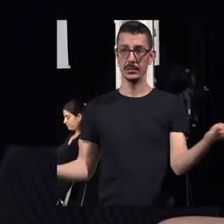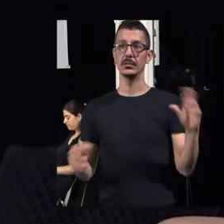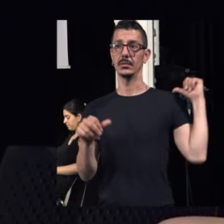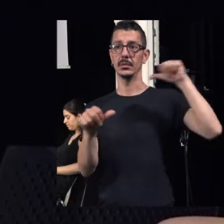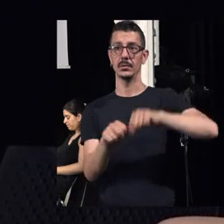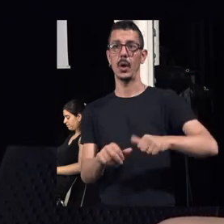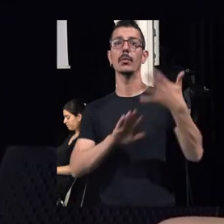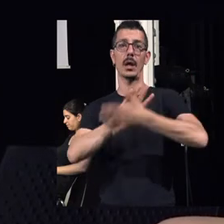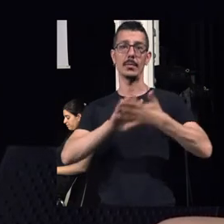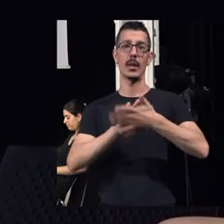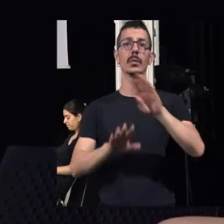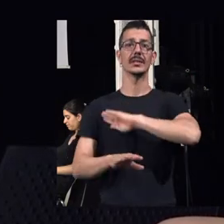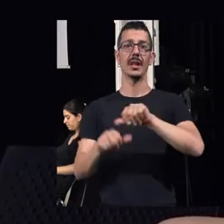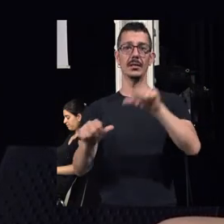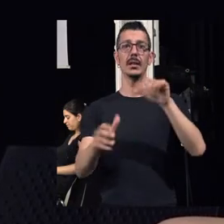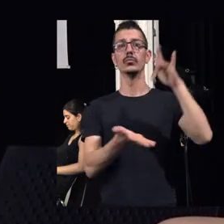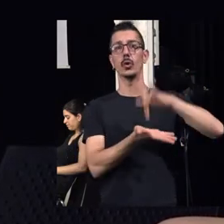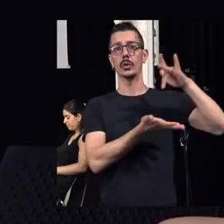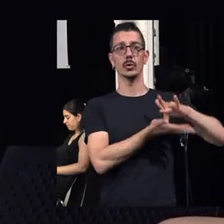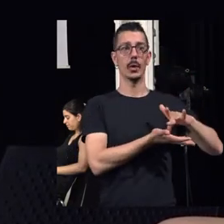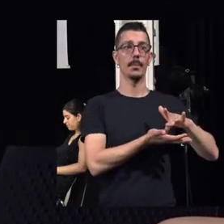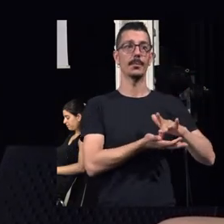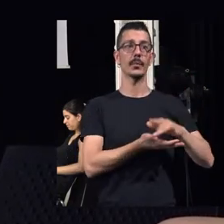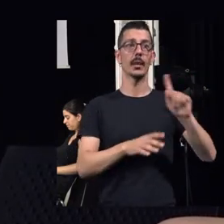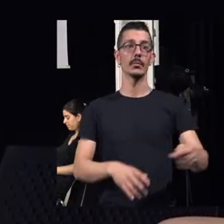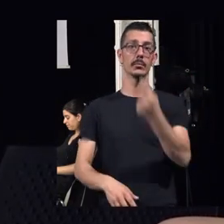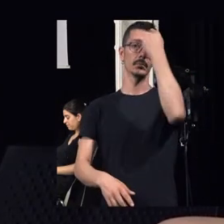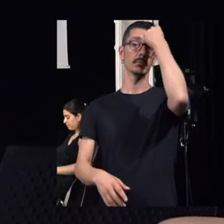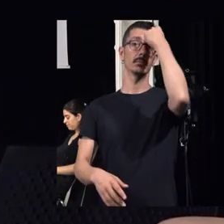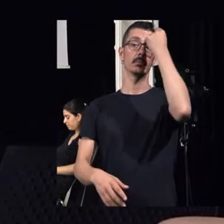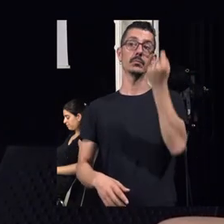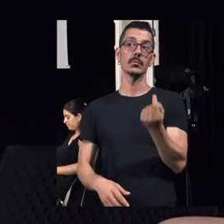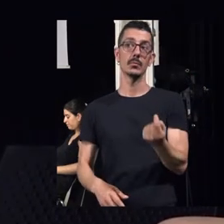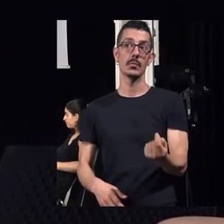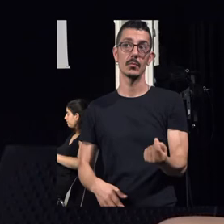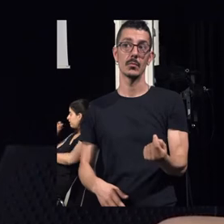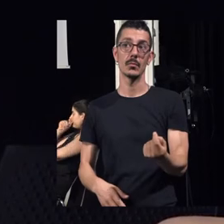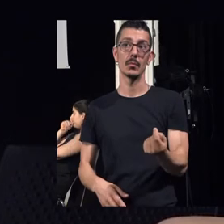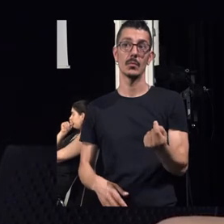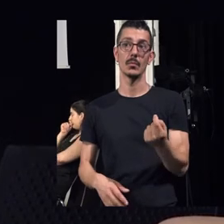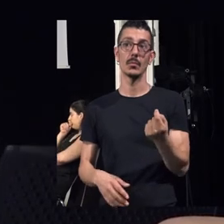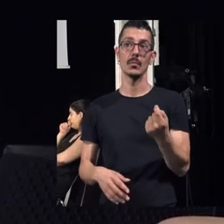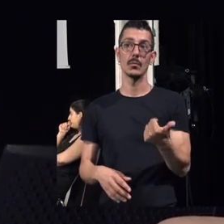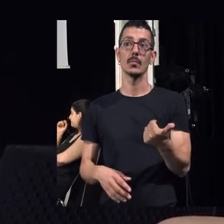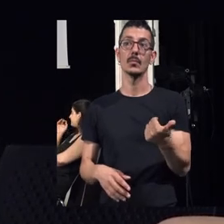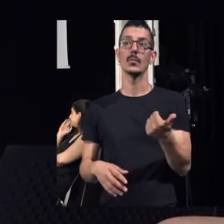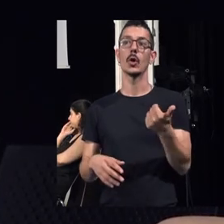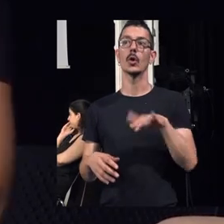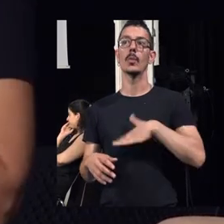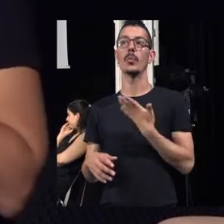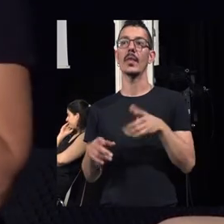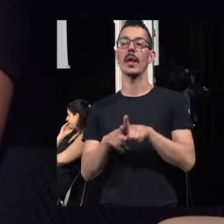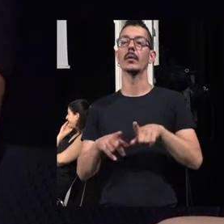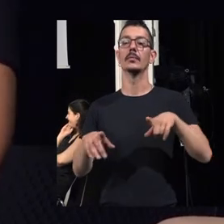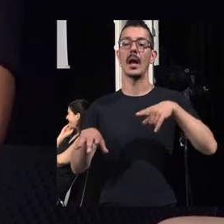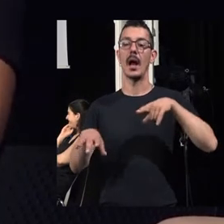las jornadas ya. Y se me ocurrió que quizás un tablero de ajedrez nos podía servir de metáfora para pensar, ¿no? Entonces